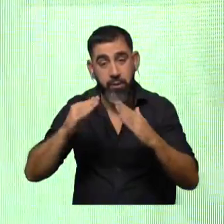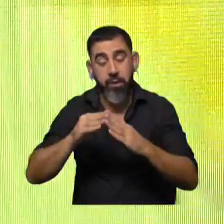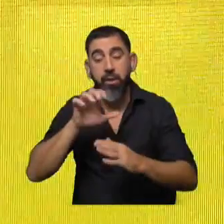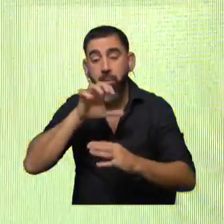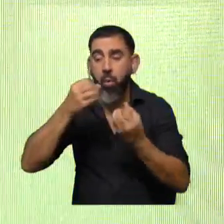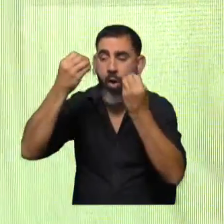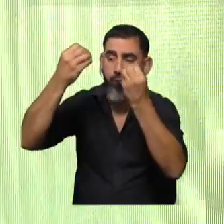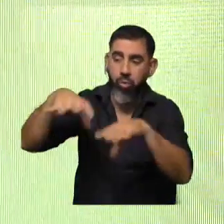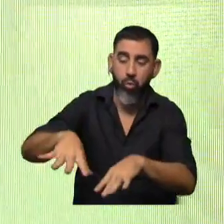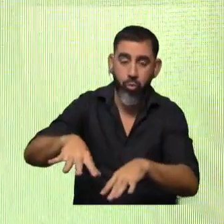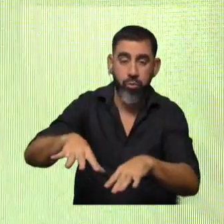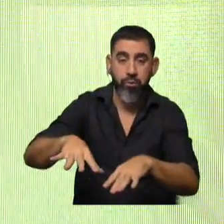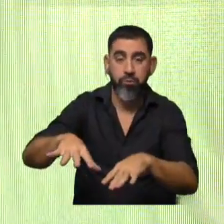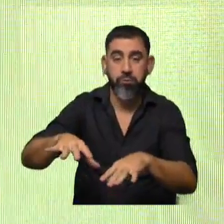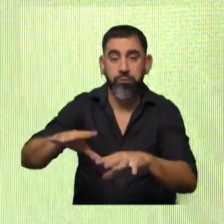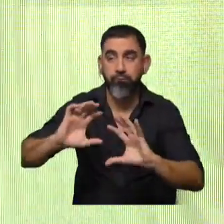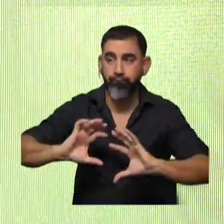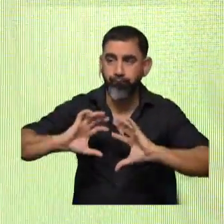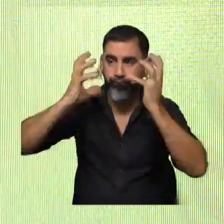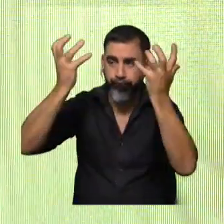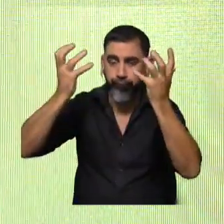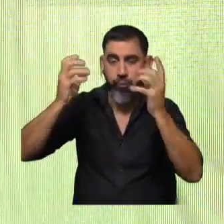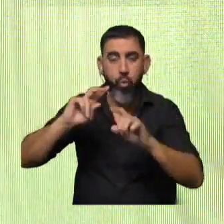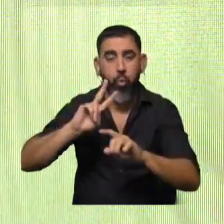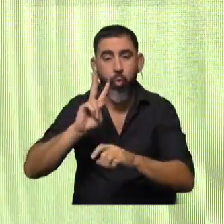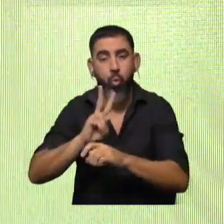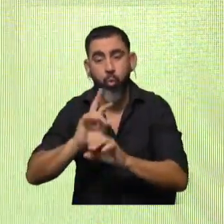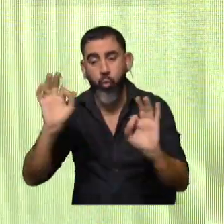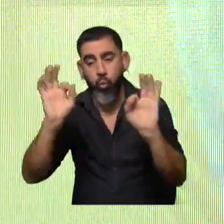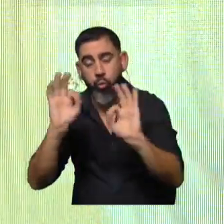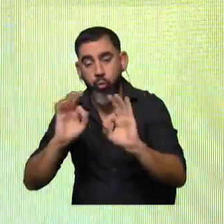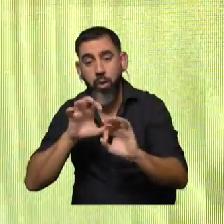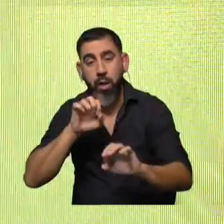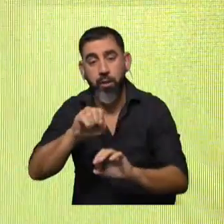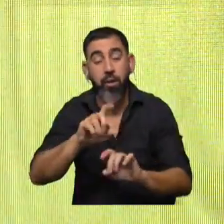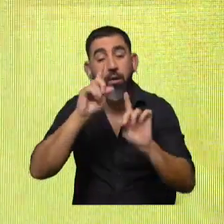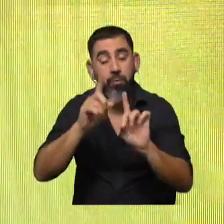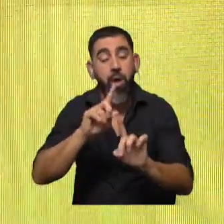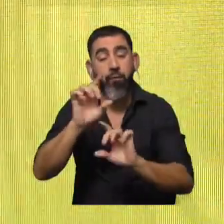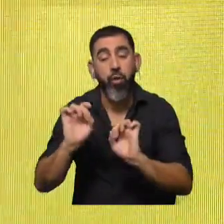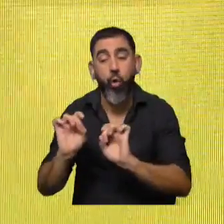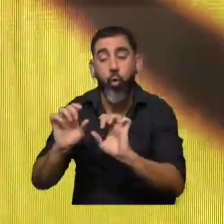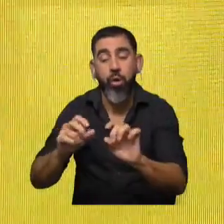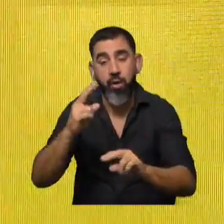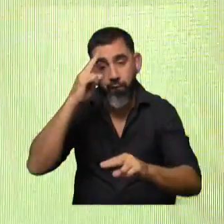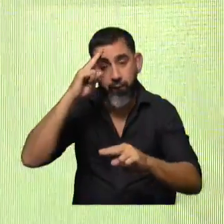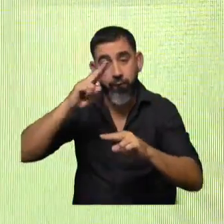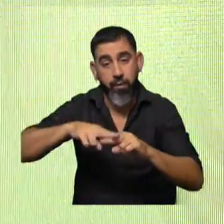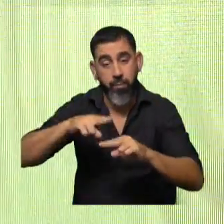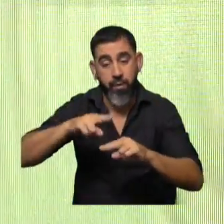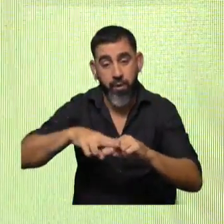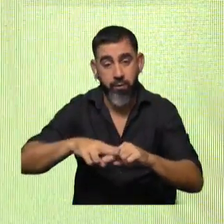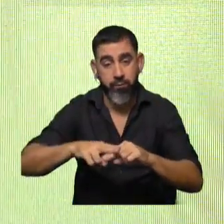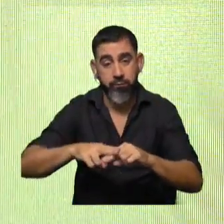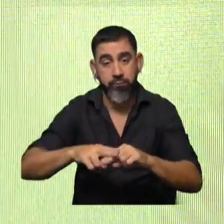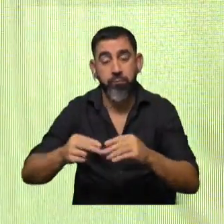quedan abandonados, se transforman en salvajes o no controlados y atacan, también son vectores muchas veces de otro tipo de enfermedades